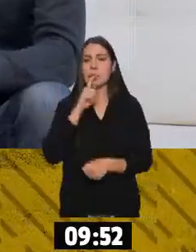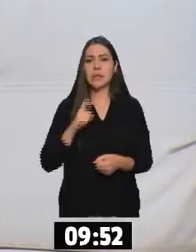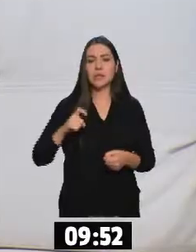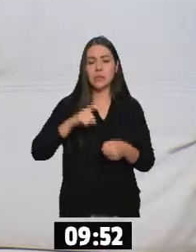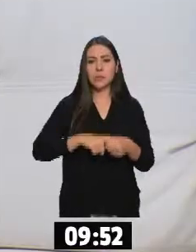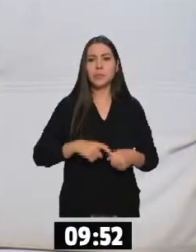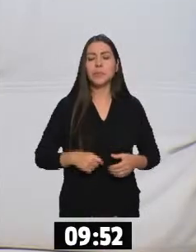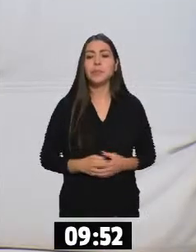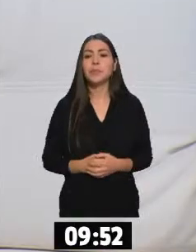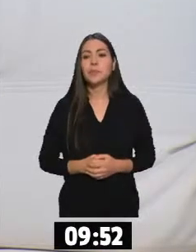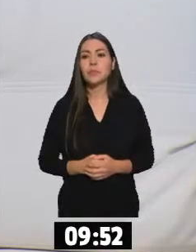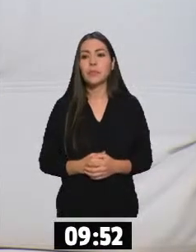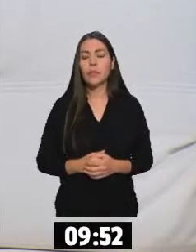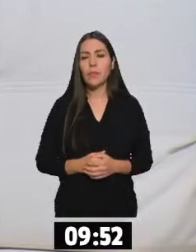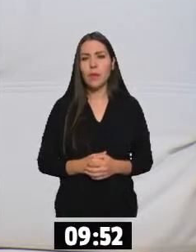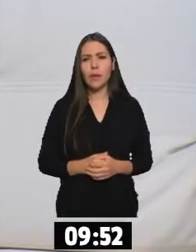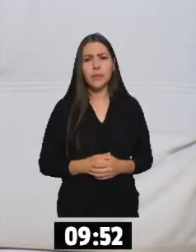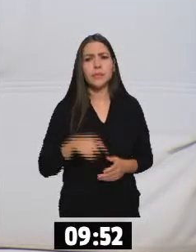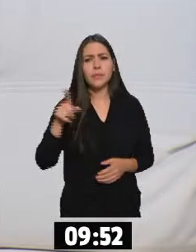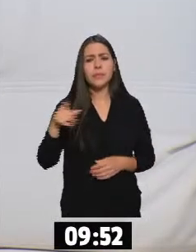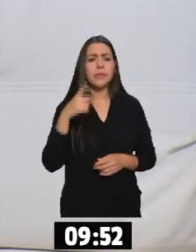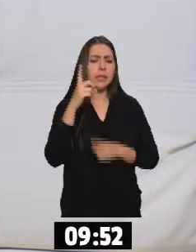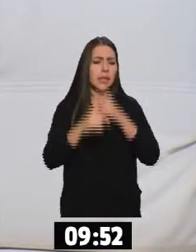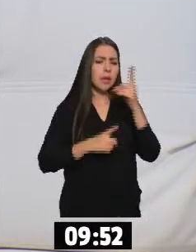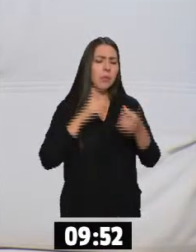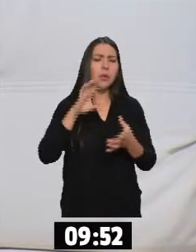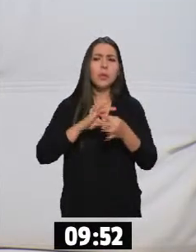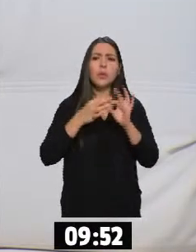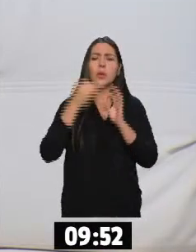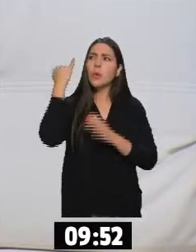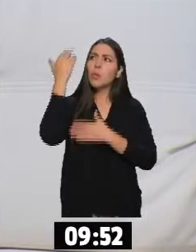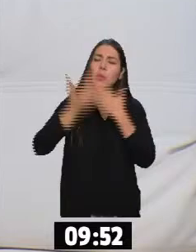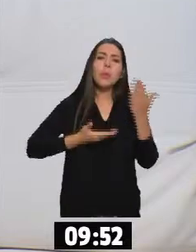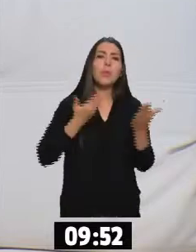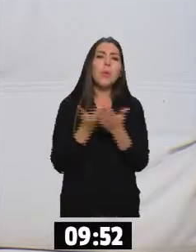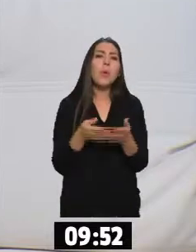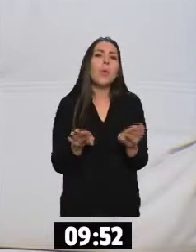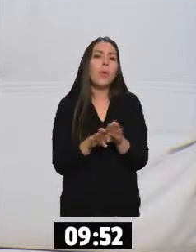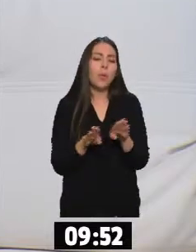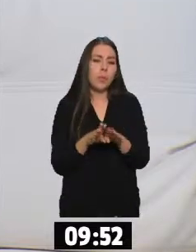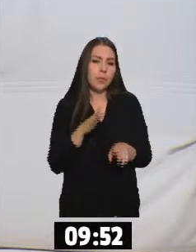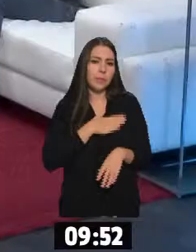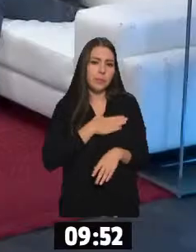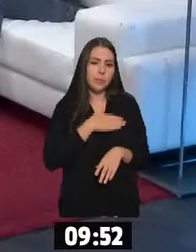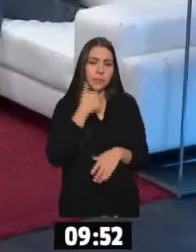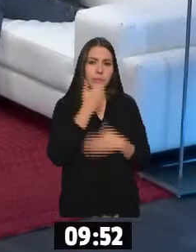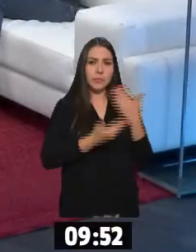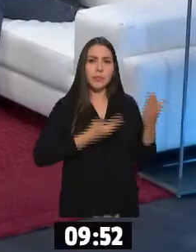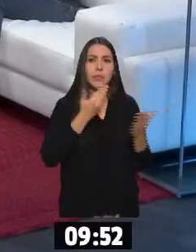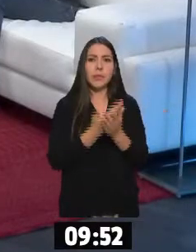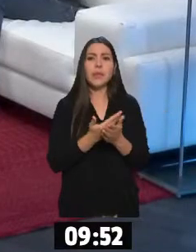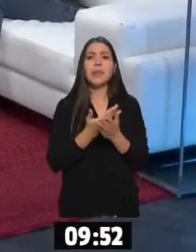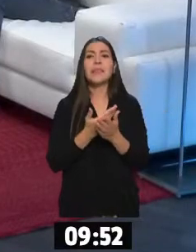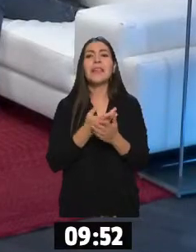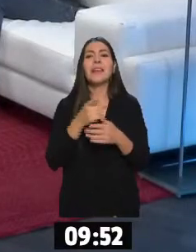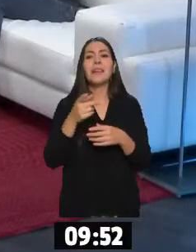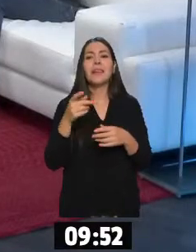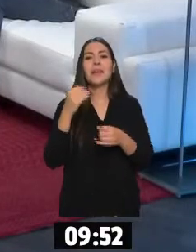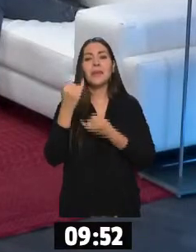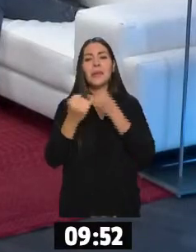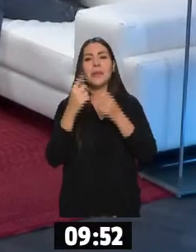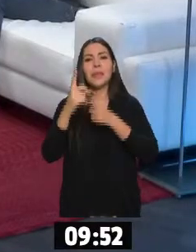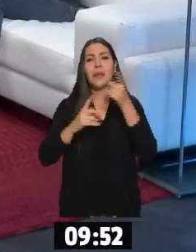Cuau, ¿y cómo se le hace para proponer un deporte olímpico? Porque yo Eso. quiero que propongamos robo en motoneta. Ahí verás.